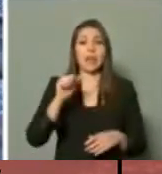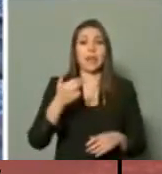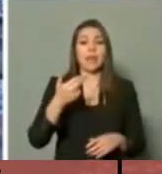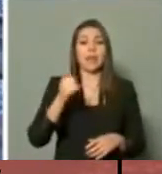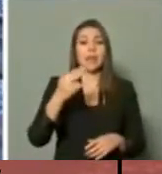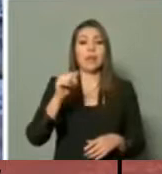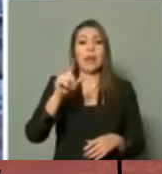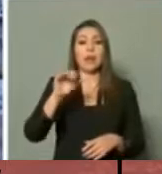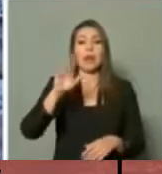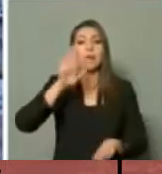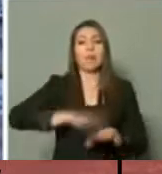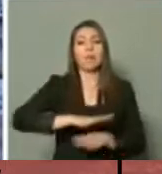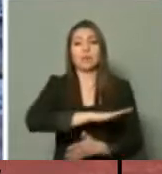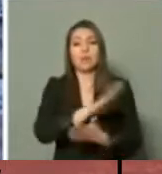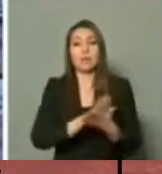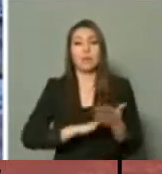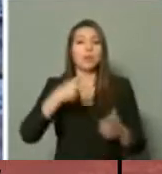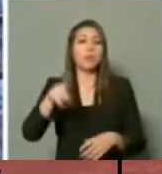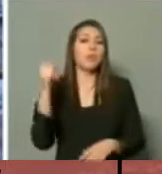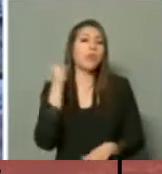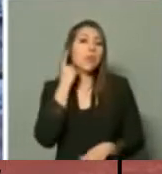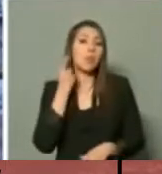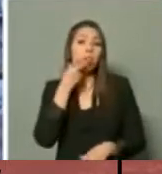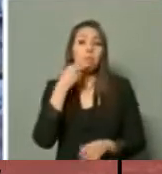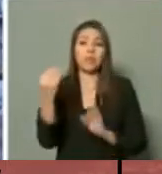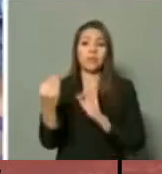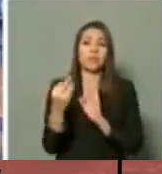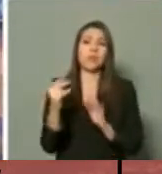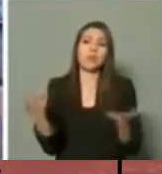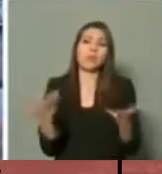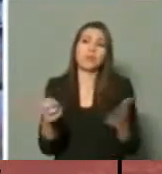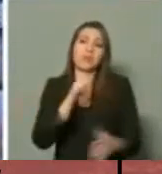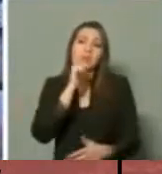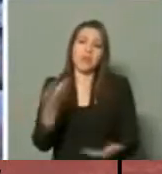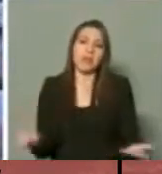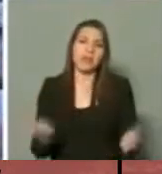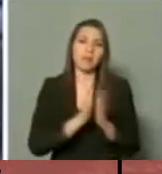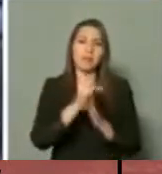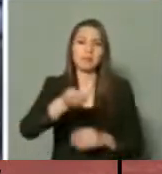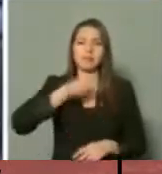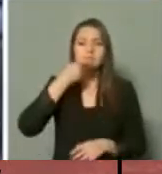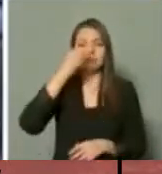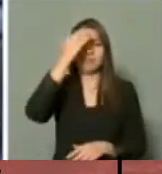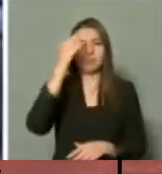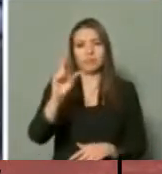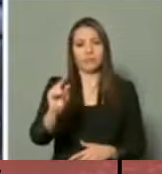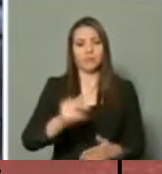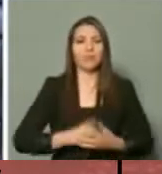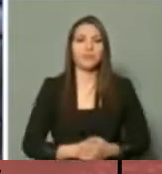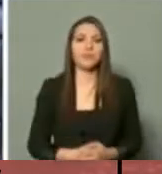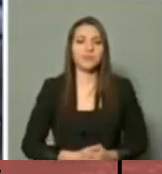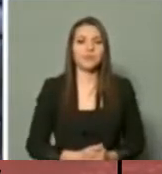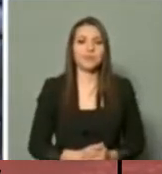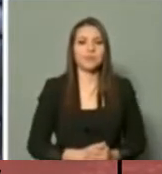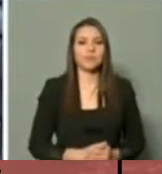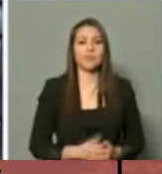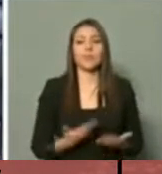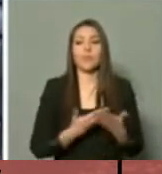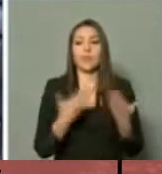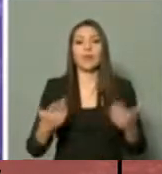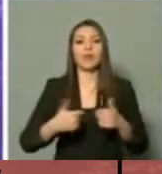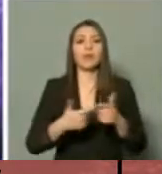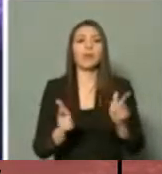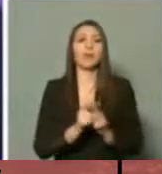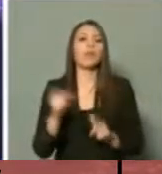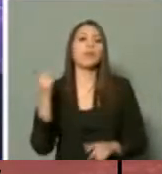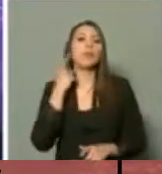marginales. Y tu diputado, que también cerca de ahí, no hizo nada. Por favor, no sea soberbio. Candidato de la candidatura común, Juntos Haremos Historia, ¿desea